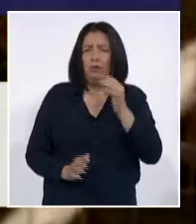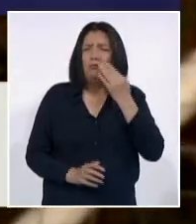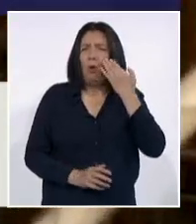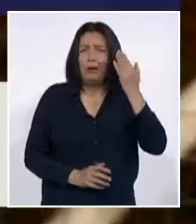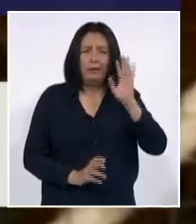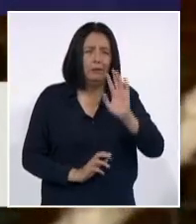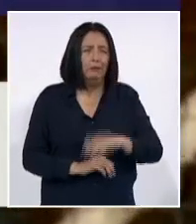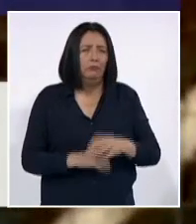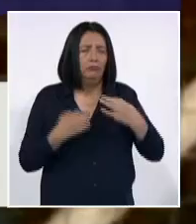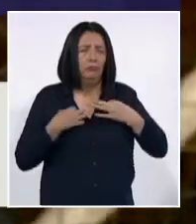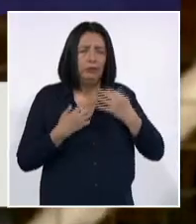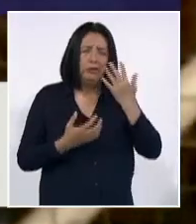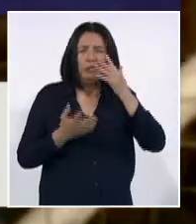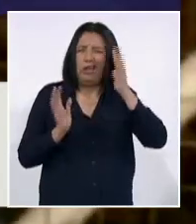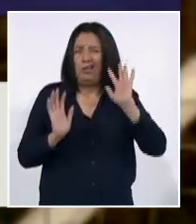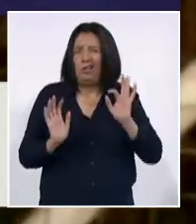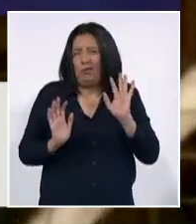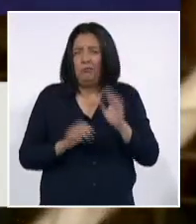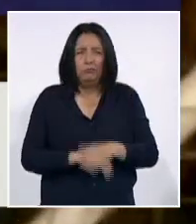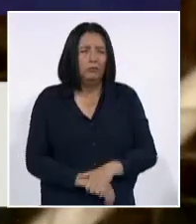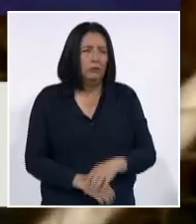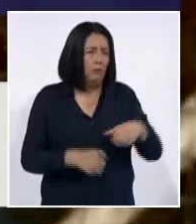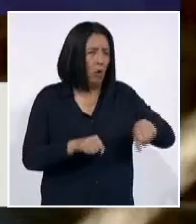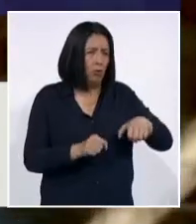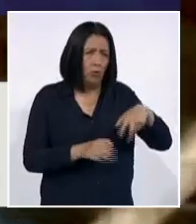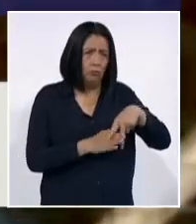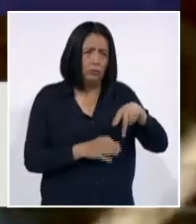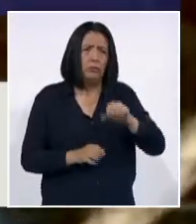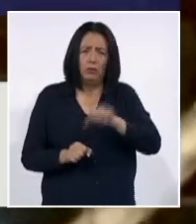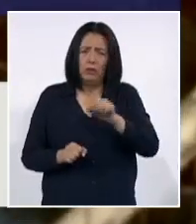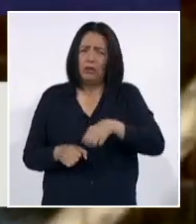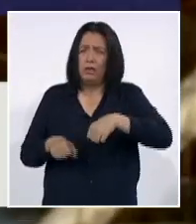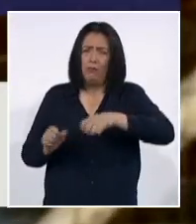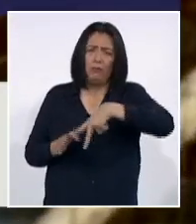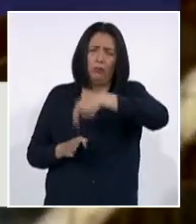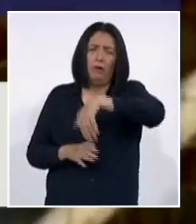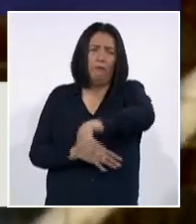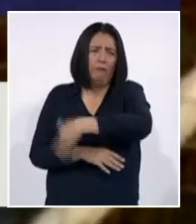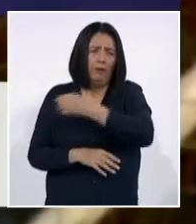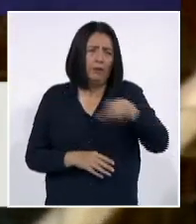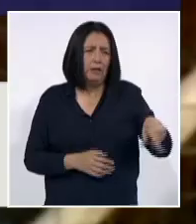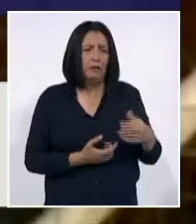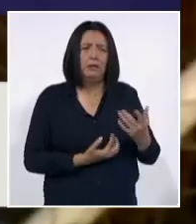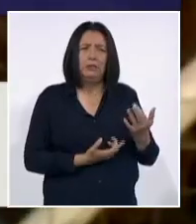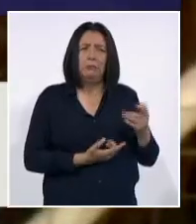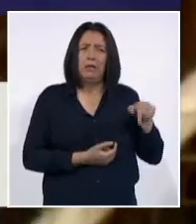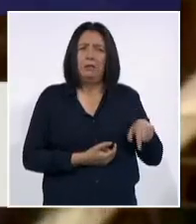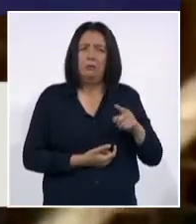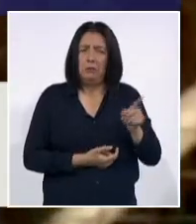morenito, polo negro, ¿no? Algo así. ¿Está en moto? La moto estaba estacionada afuera. Ellos han estado acá esperando a esa